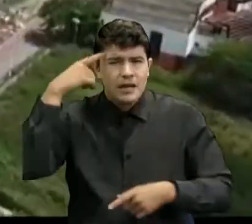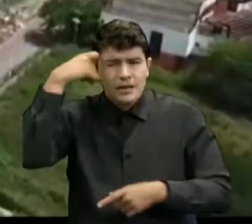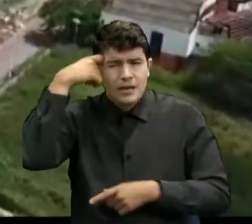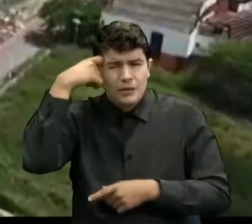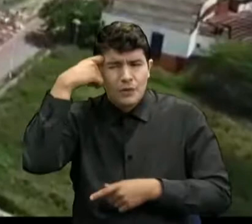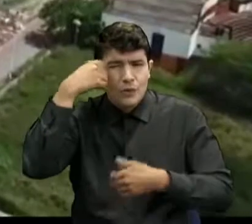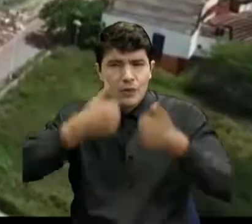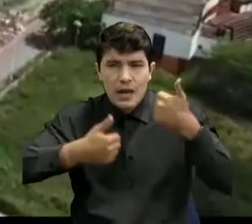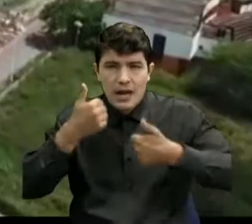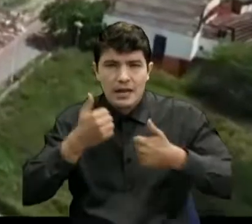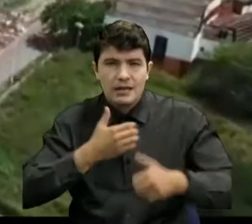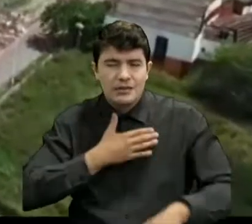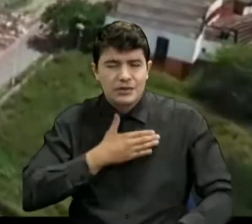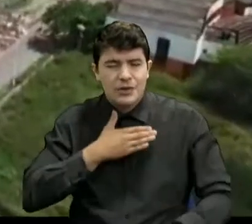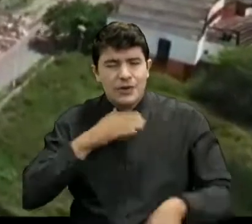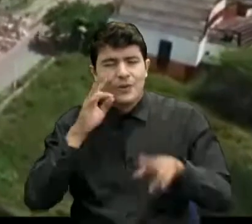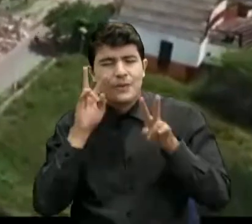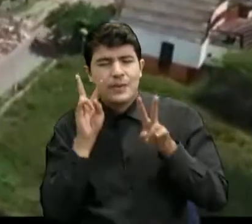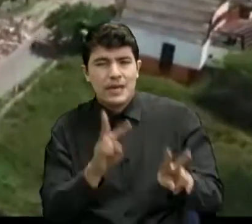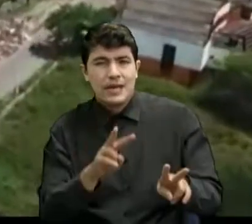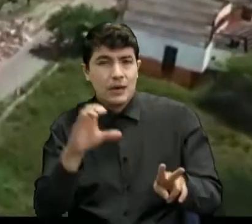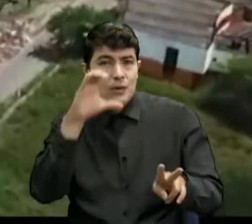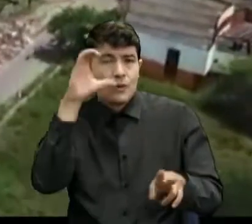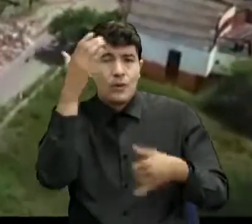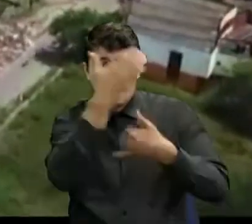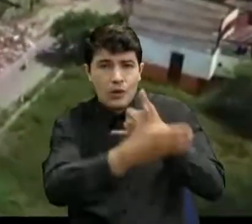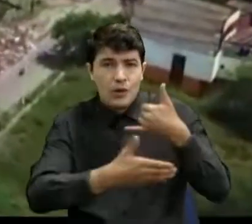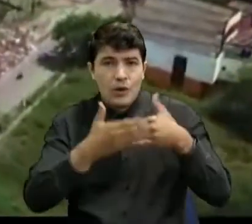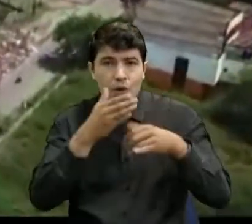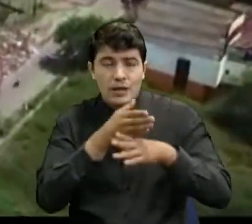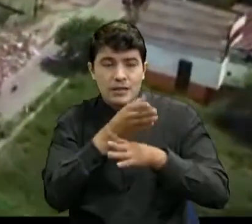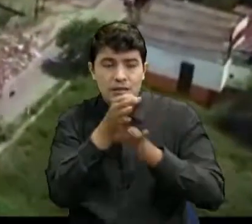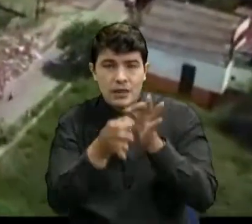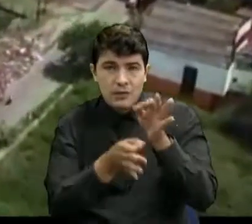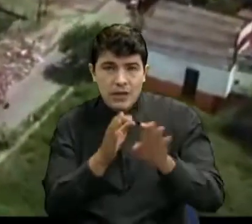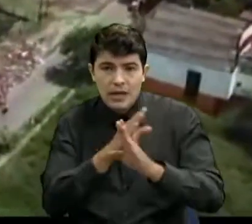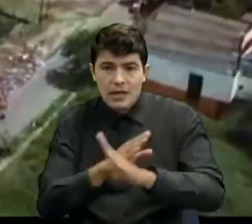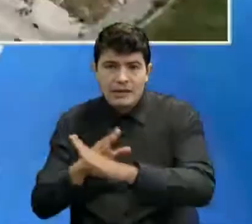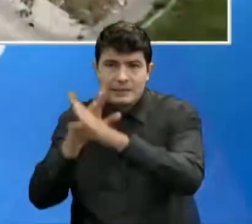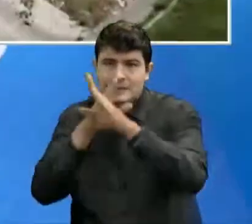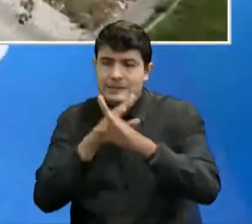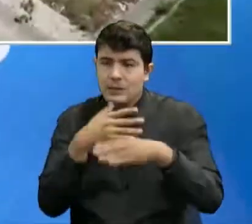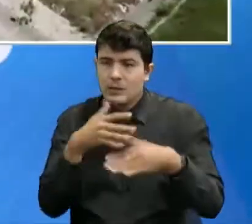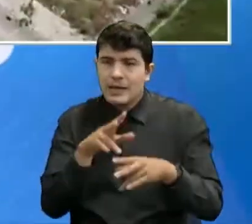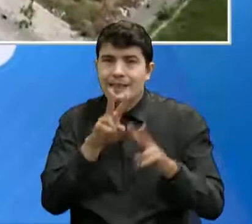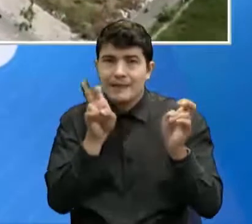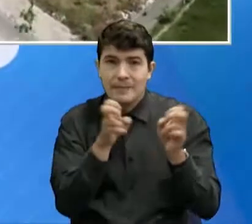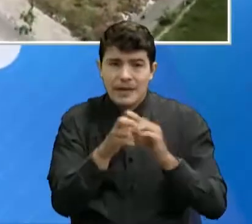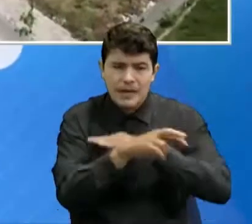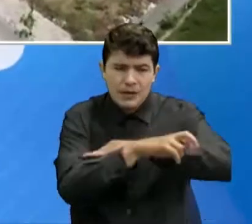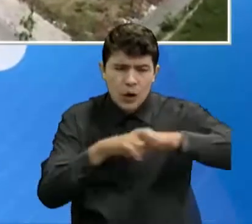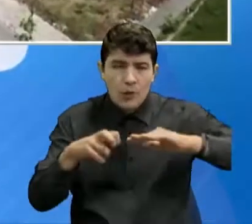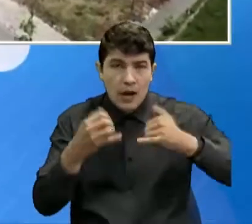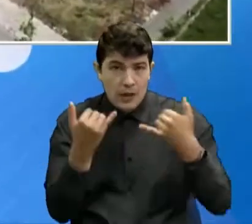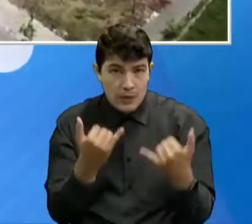yo veo en el país en general seguridad ciudadana, el tema de los hurtos. Tenemos dispositivos